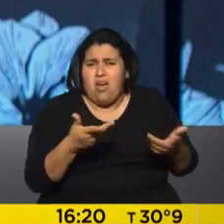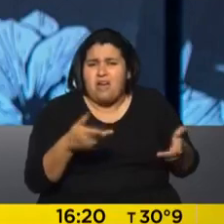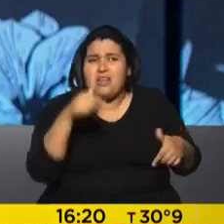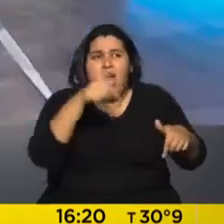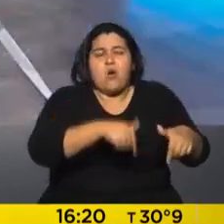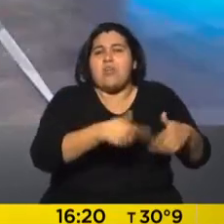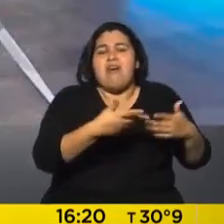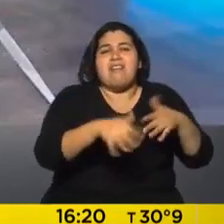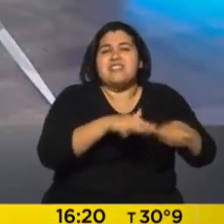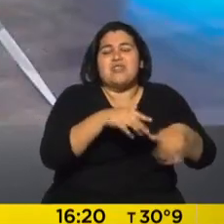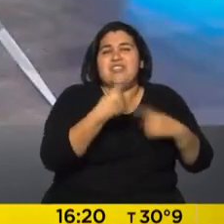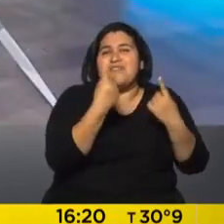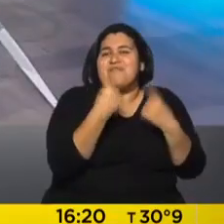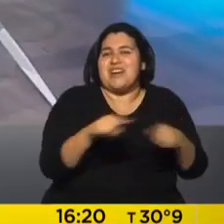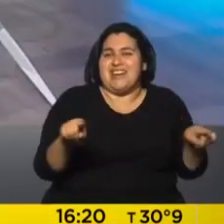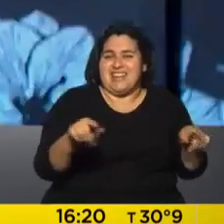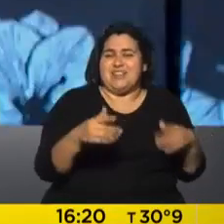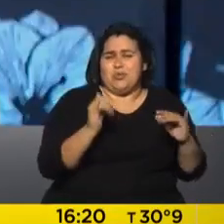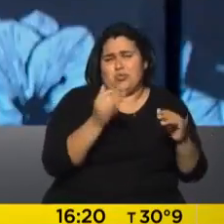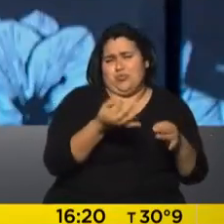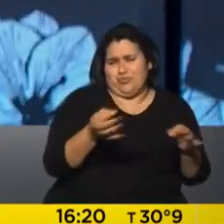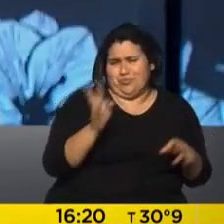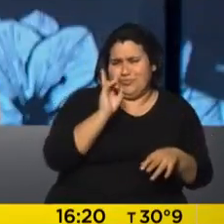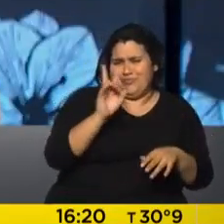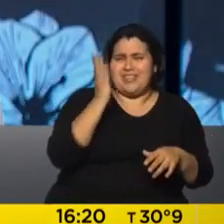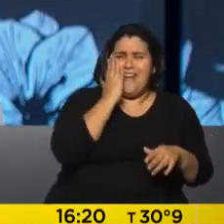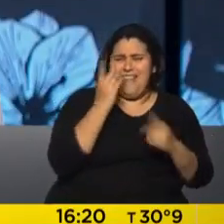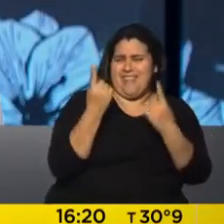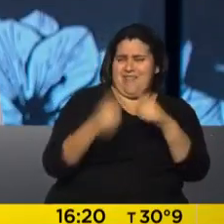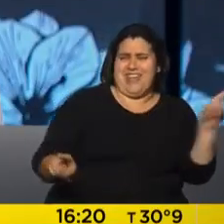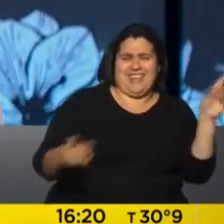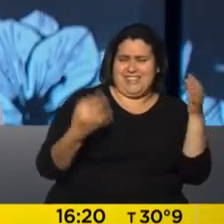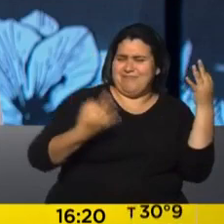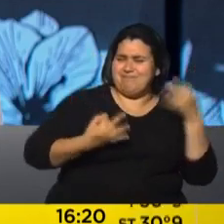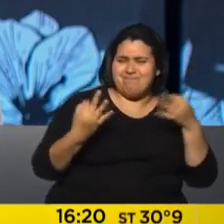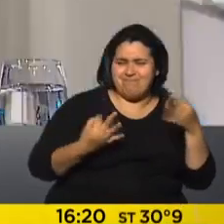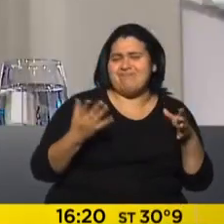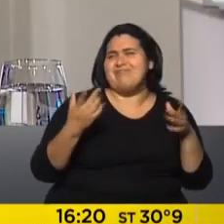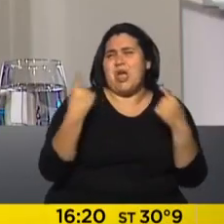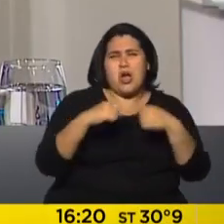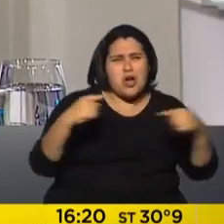mi realidad hoy. Sí, se te ve con otro semblante, realmente. Sí, por suerte, se te ve, gracias a Dios, sí. Llena